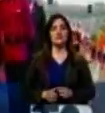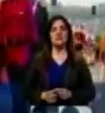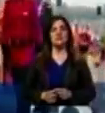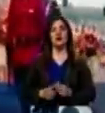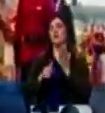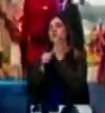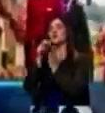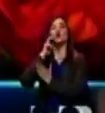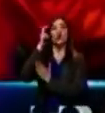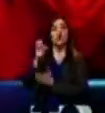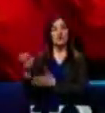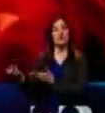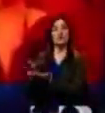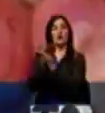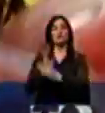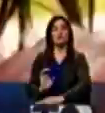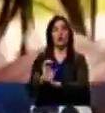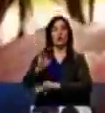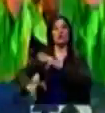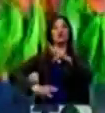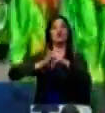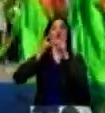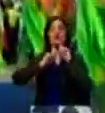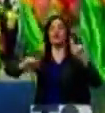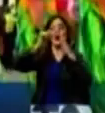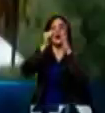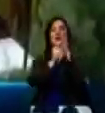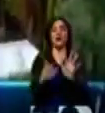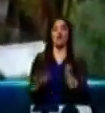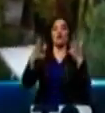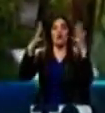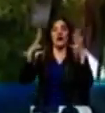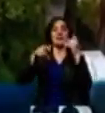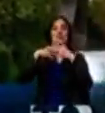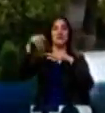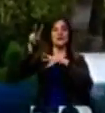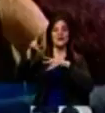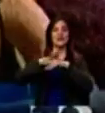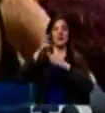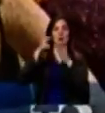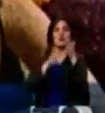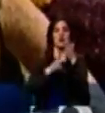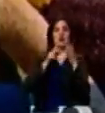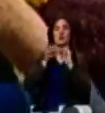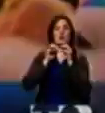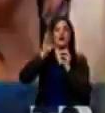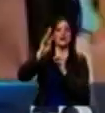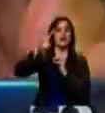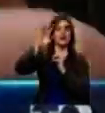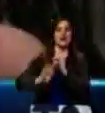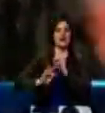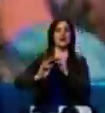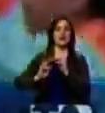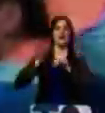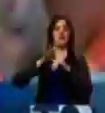Desde el Ministerio de Turismo se presentó al Ecuador y al mundo la agenda de festividades en conmemoración de la 67ª edición